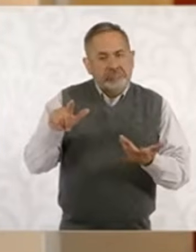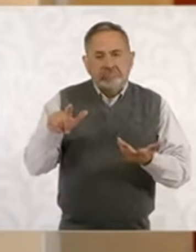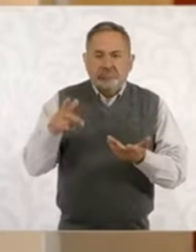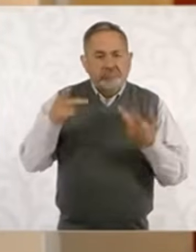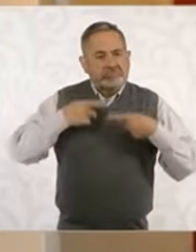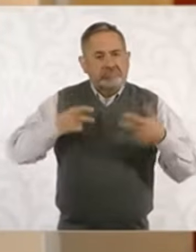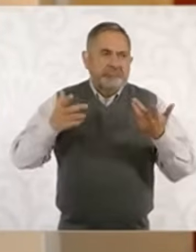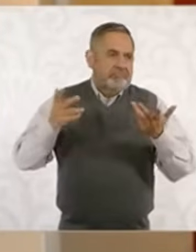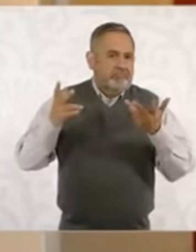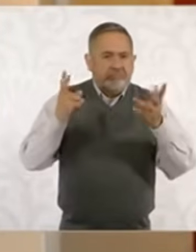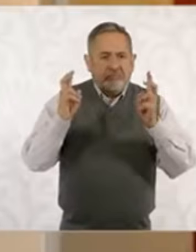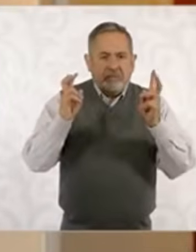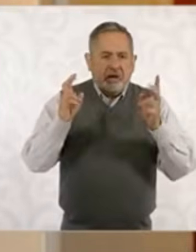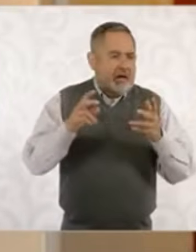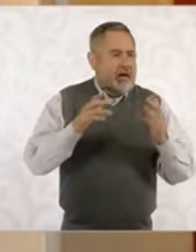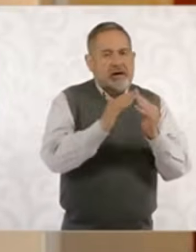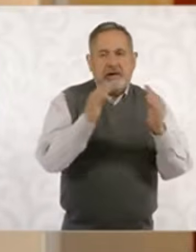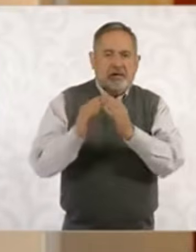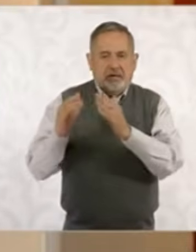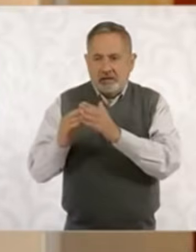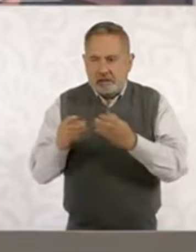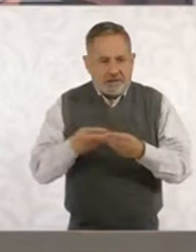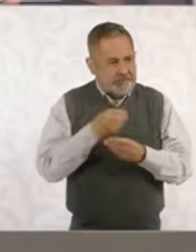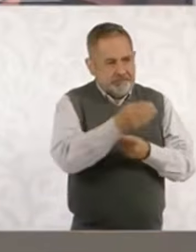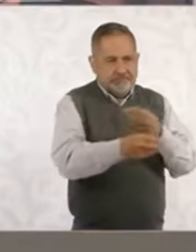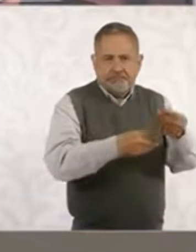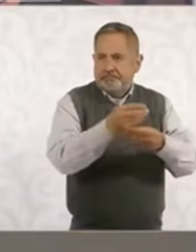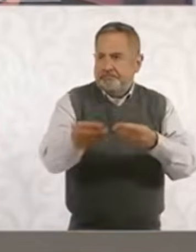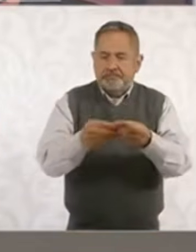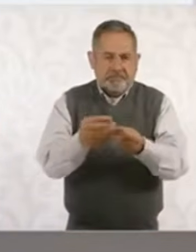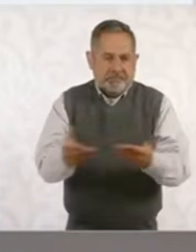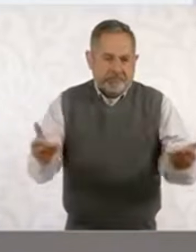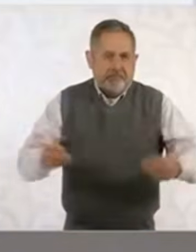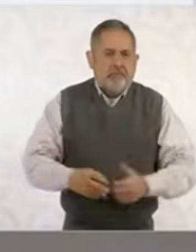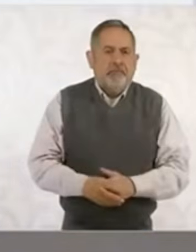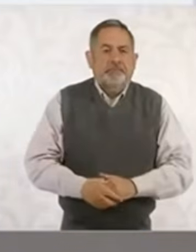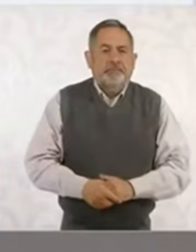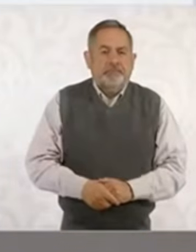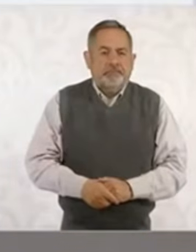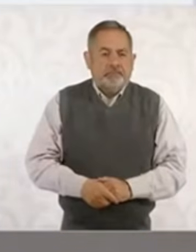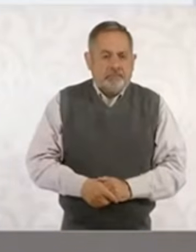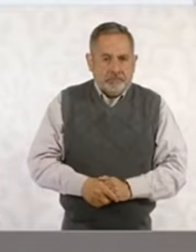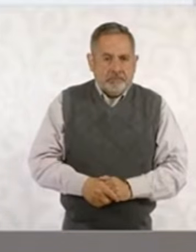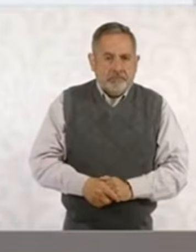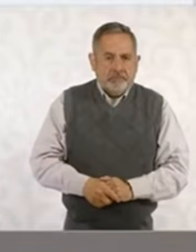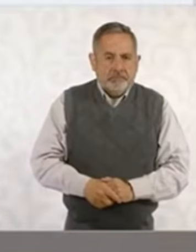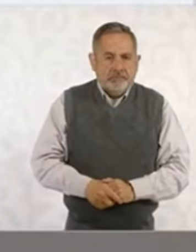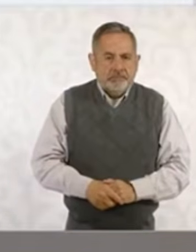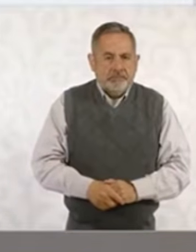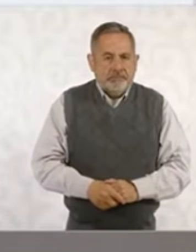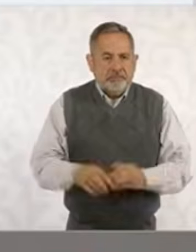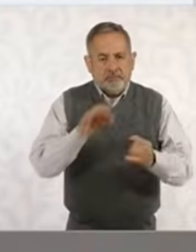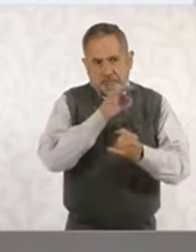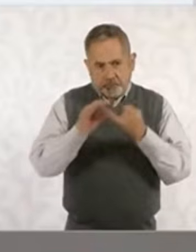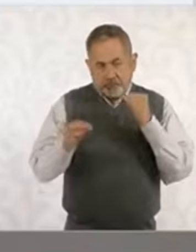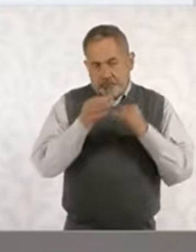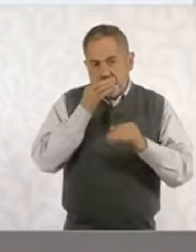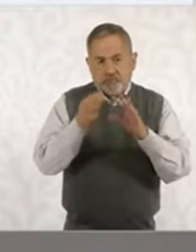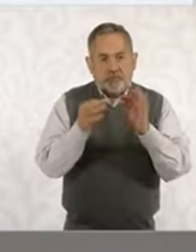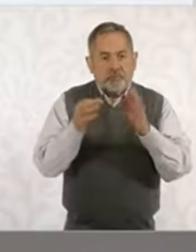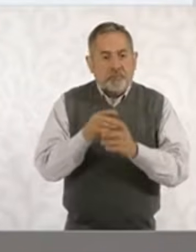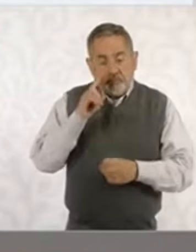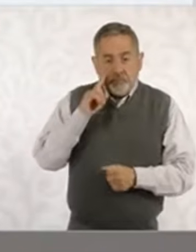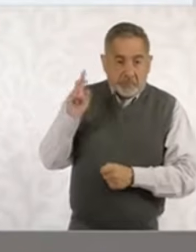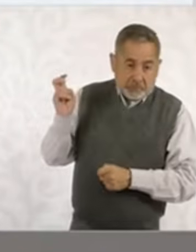viviendas. La que sigue, por favor. Ya para finalizar, tenemos